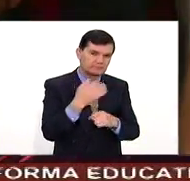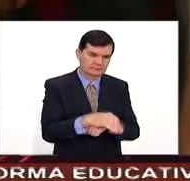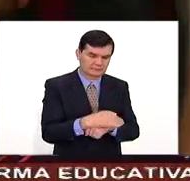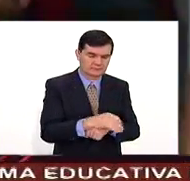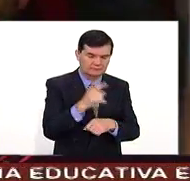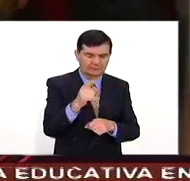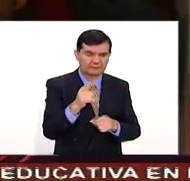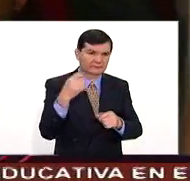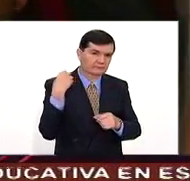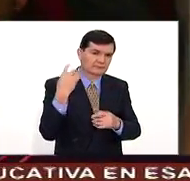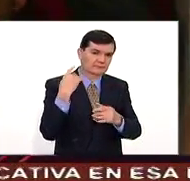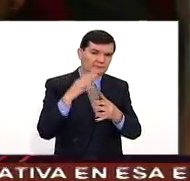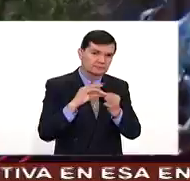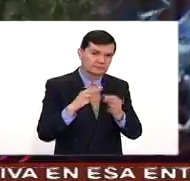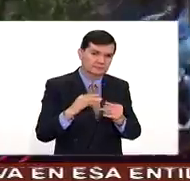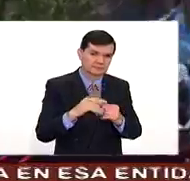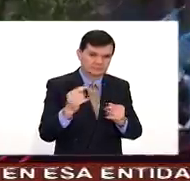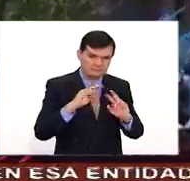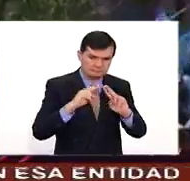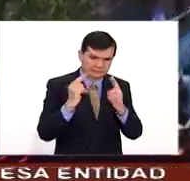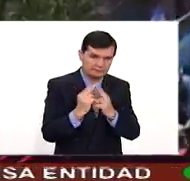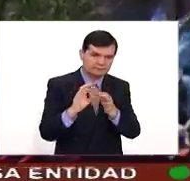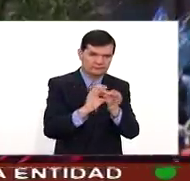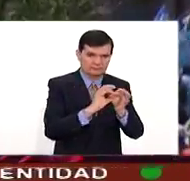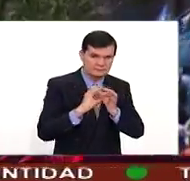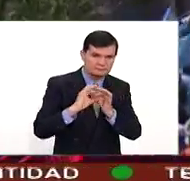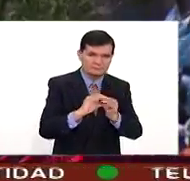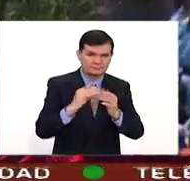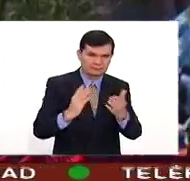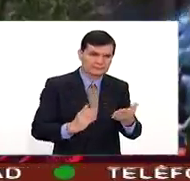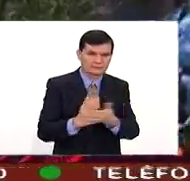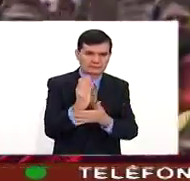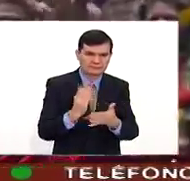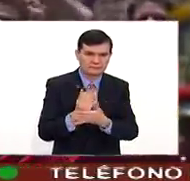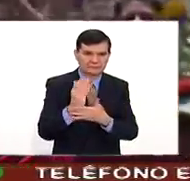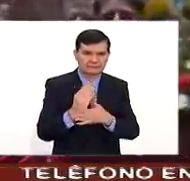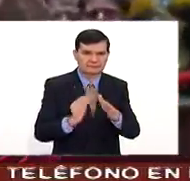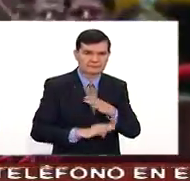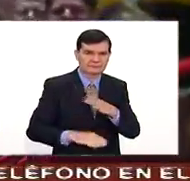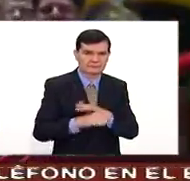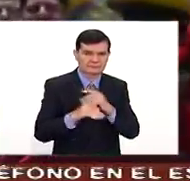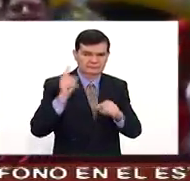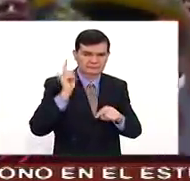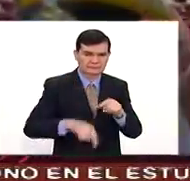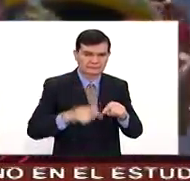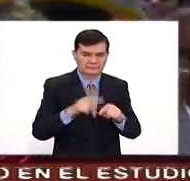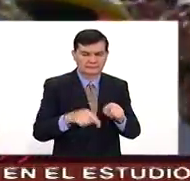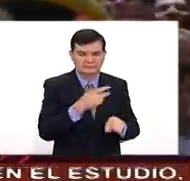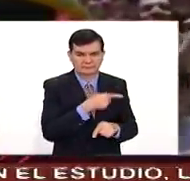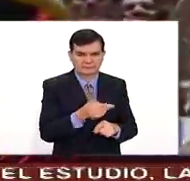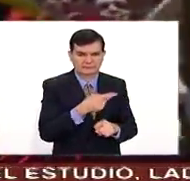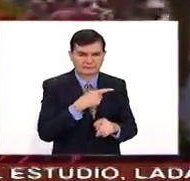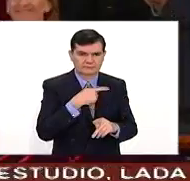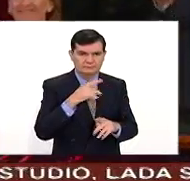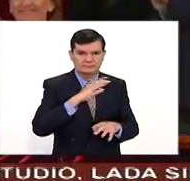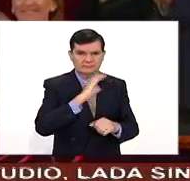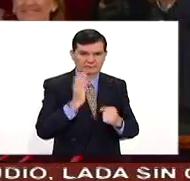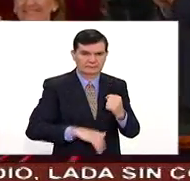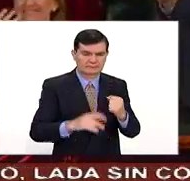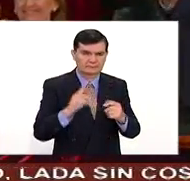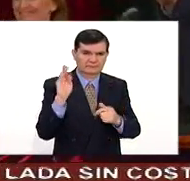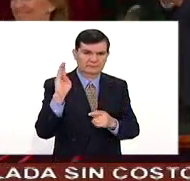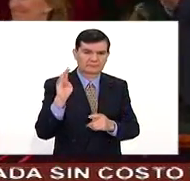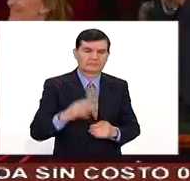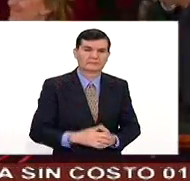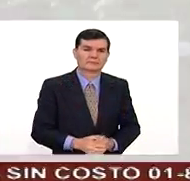su discurso, Macri llamó a la unidad con el objetivo de cumplir metas primordiales, erradicar la pobreza y combatir al